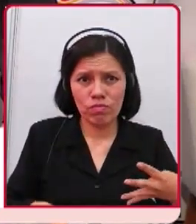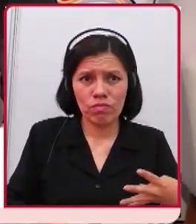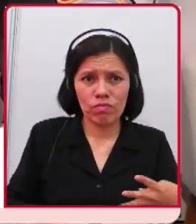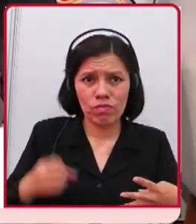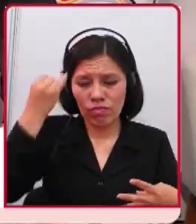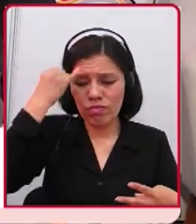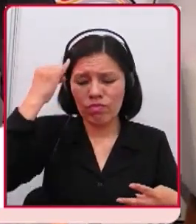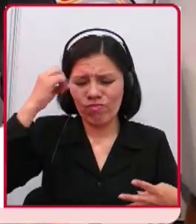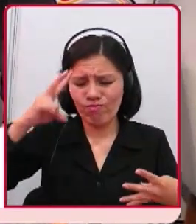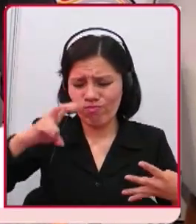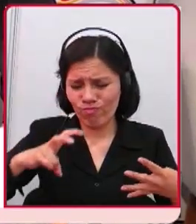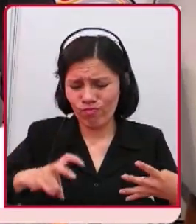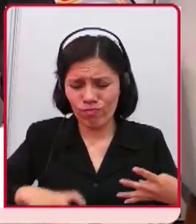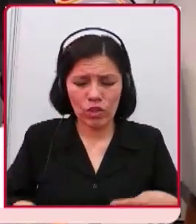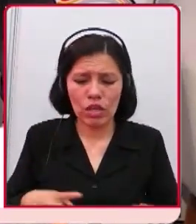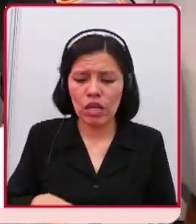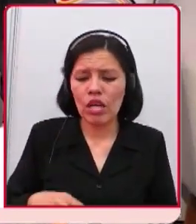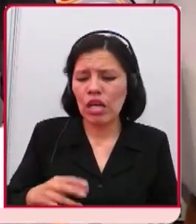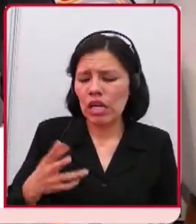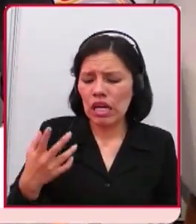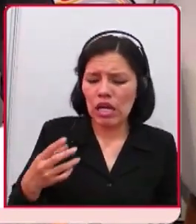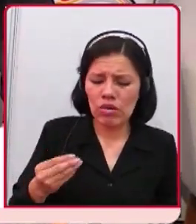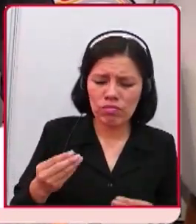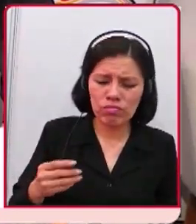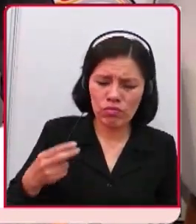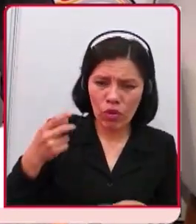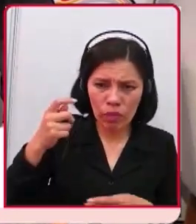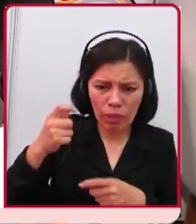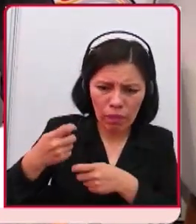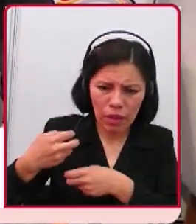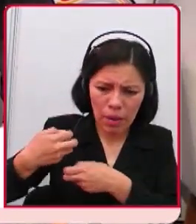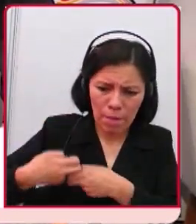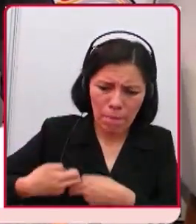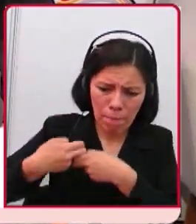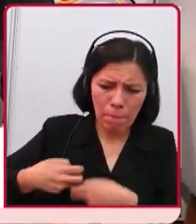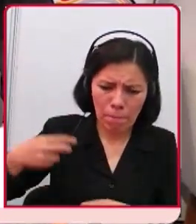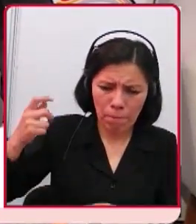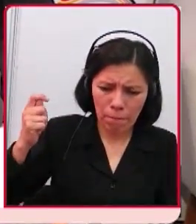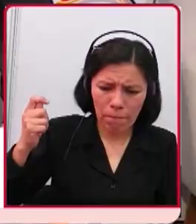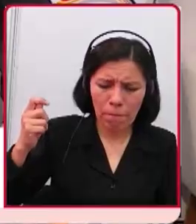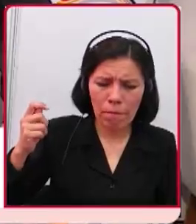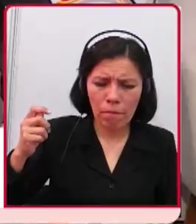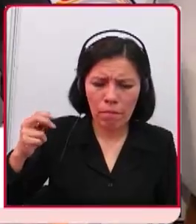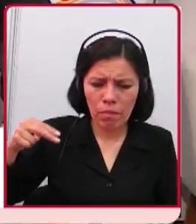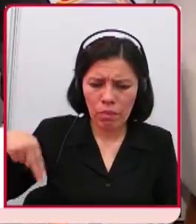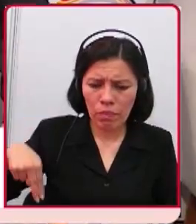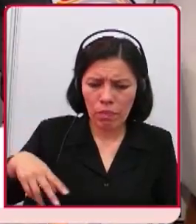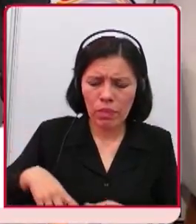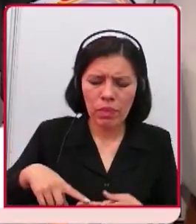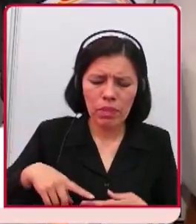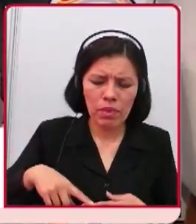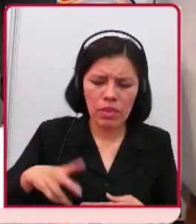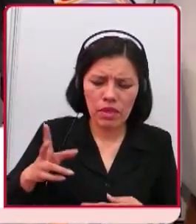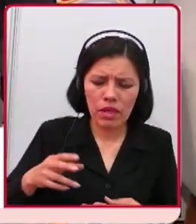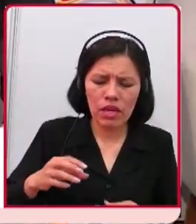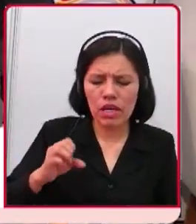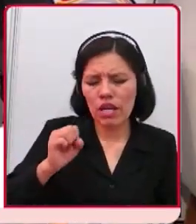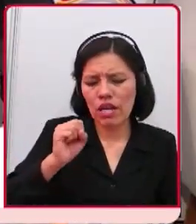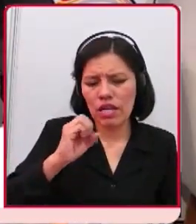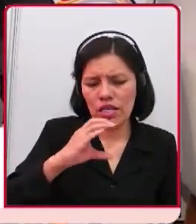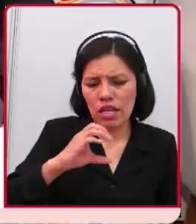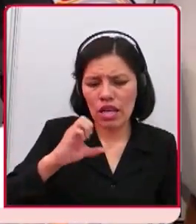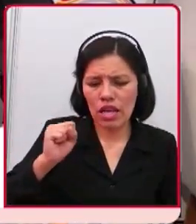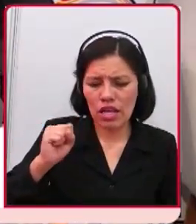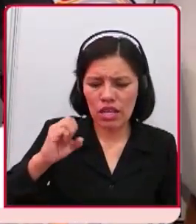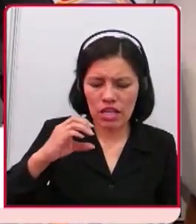P80, de las arcillas, del tonelaje, porcentaje de sólidos, incluso el USC estás también considerando como unas variables. Evidentemente, para